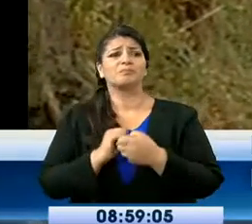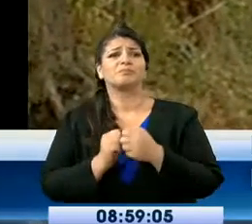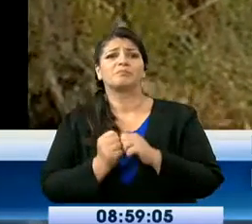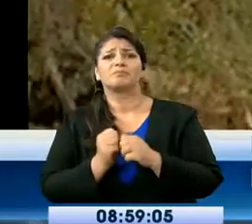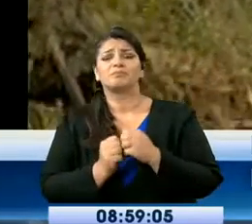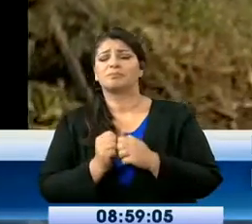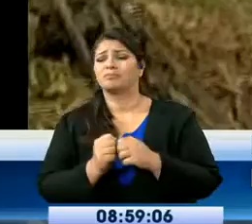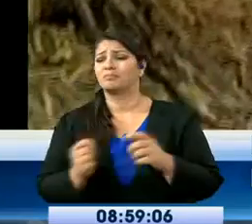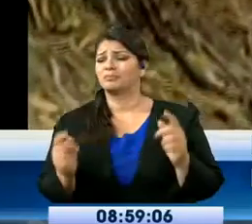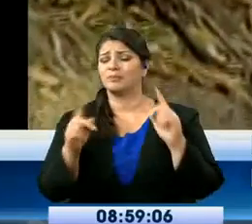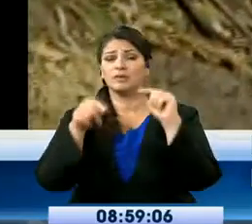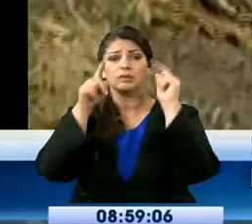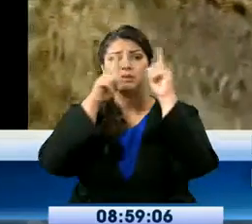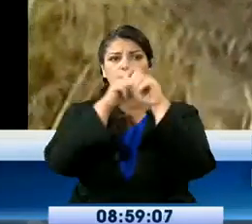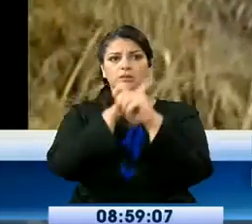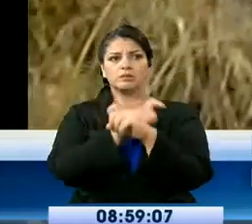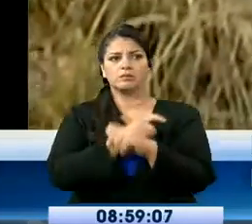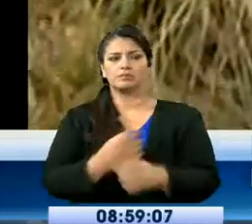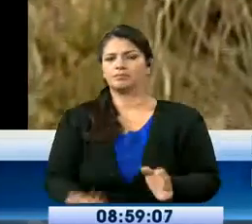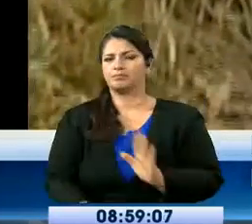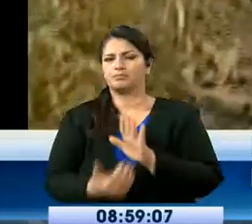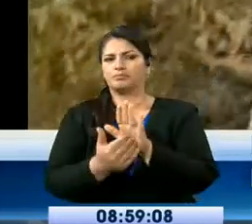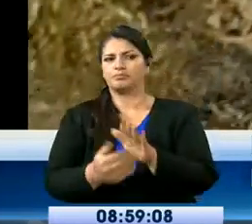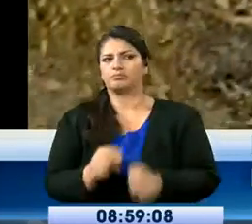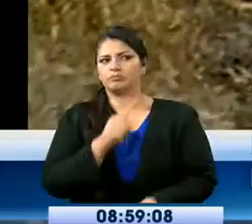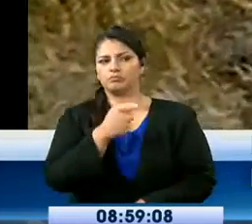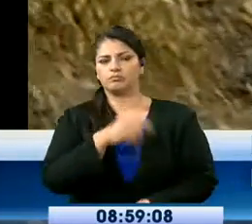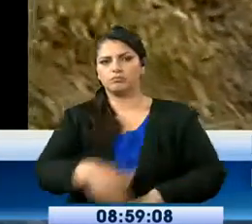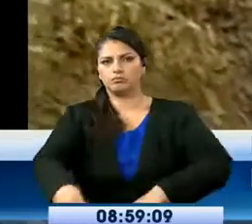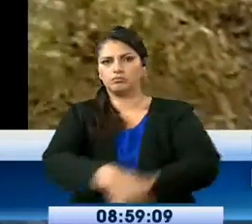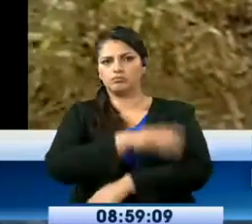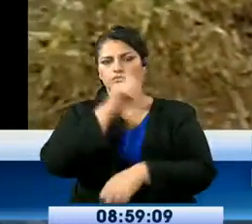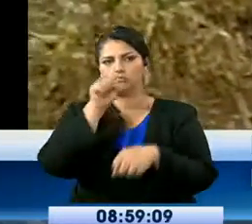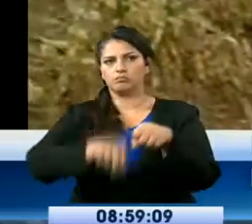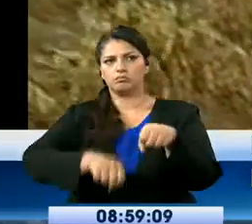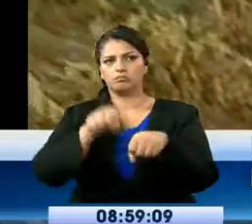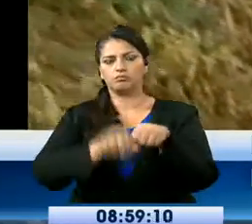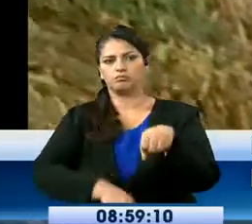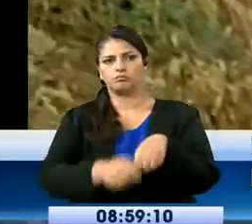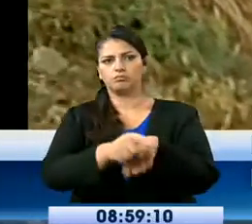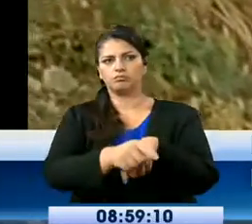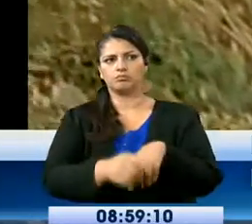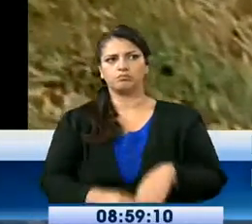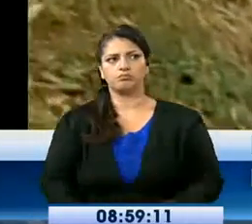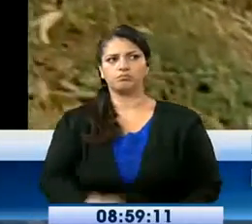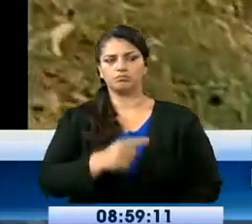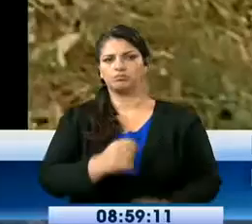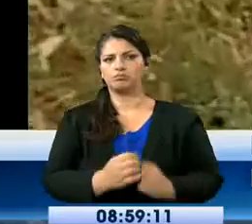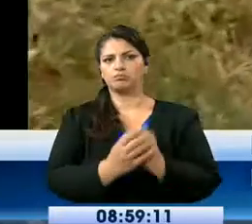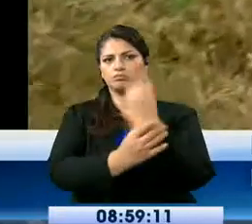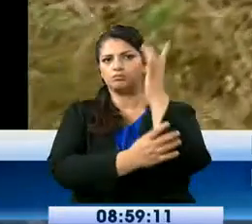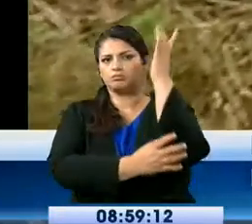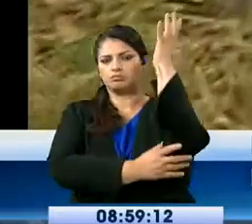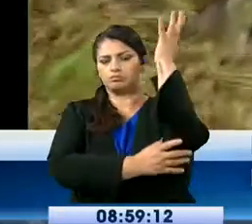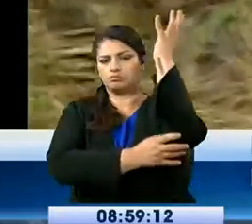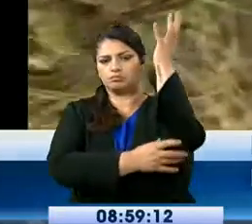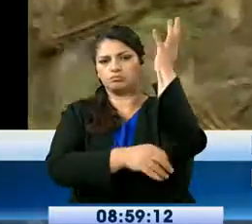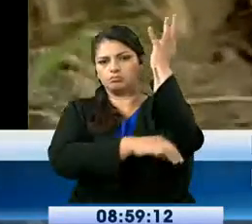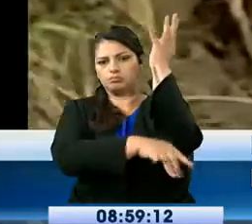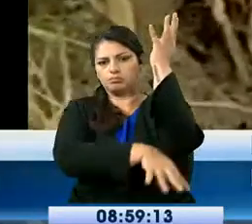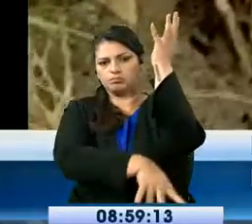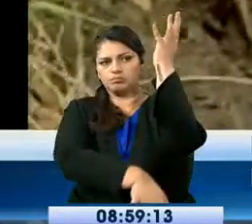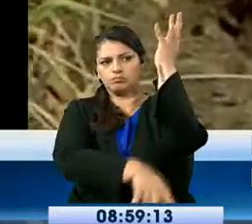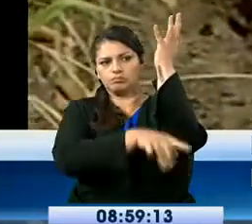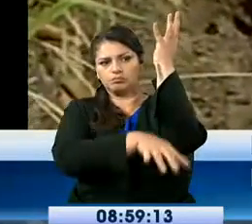municipio de Guayaquil, por ejemplo, miren, hay árboles que están, se encuentran así con la parte socavada de las raíces y miren, es un riesgo, posiblemente